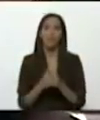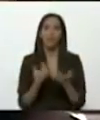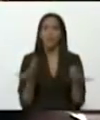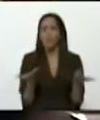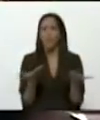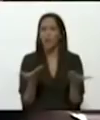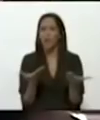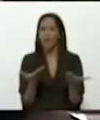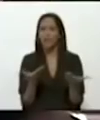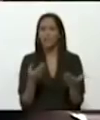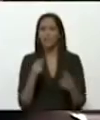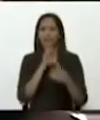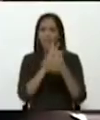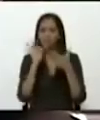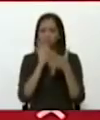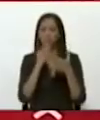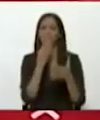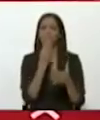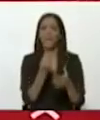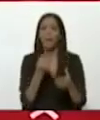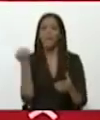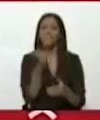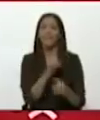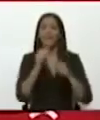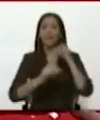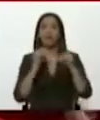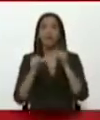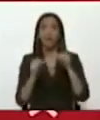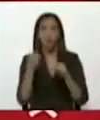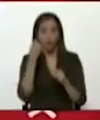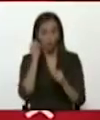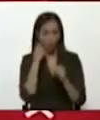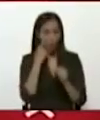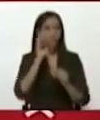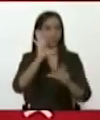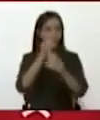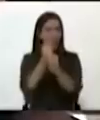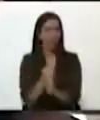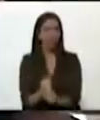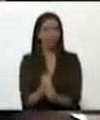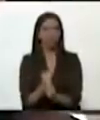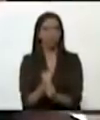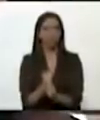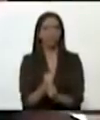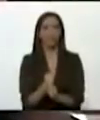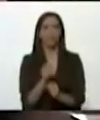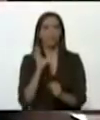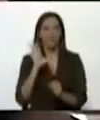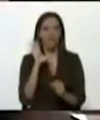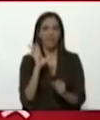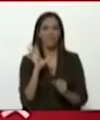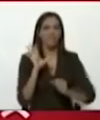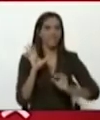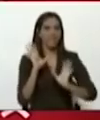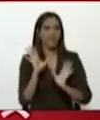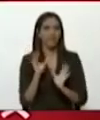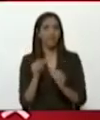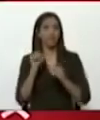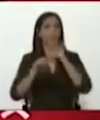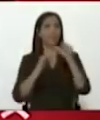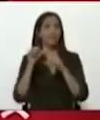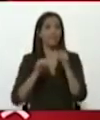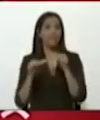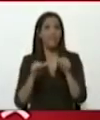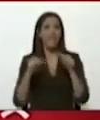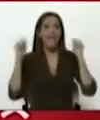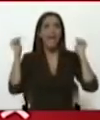israelíes? Asesinar a los colectivos. Sí. Y ejecutar, ojo, ya va. El Mossad. Ejecutar. Escucha. No nada más los colectivos.